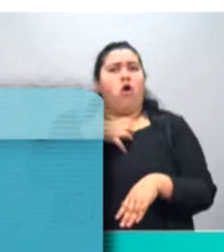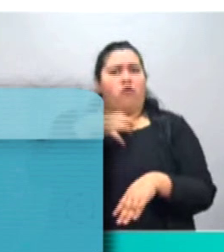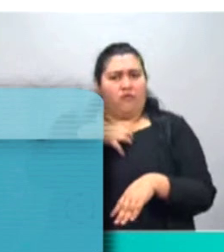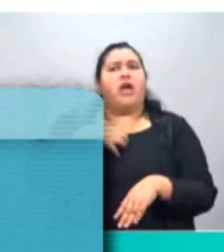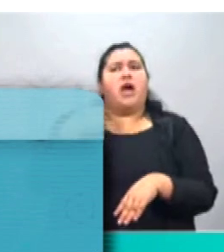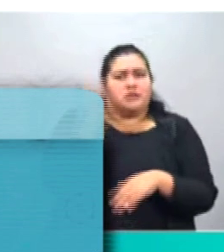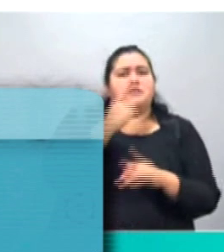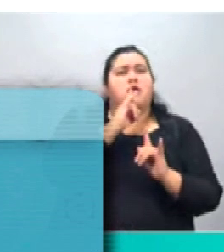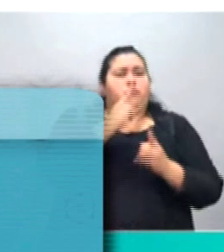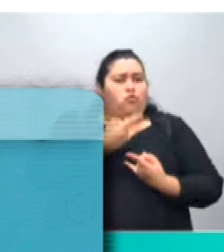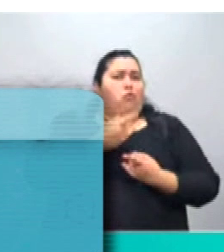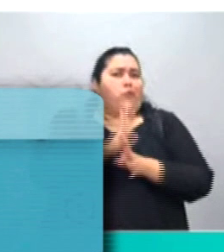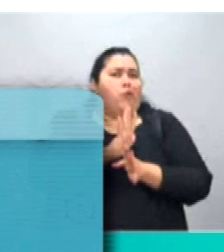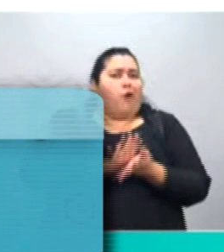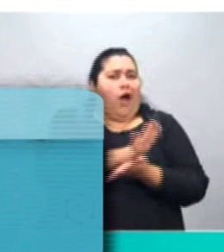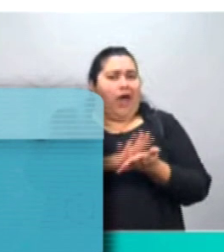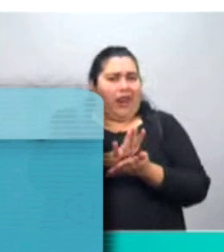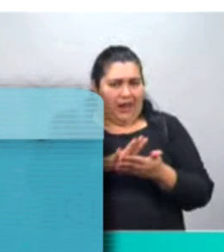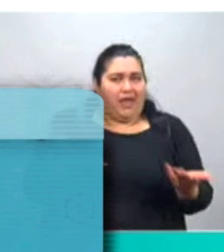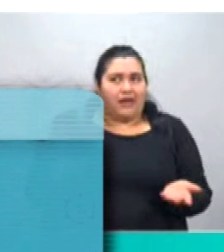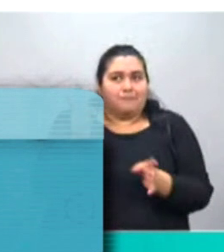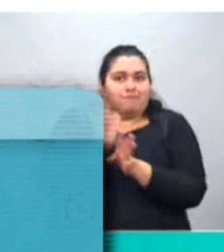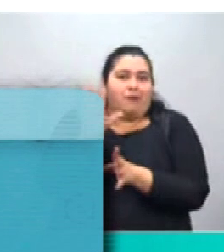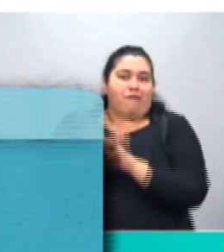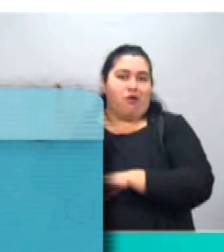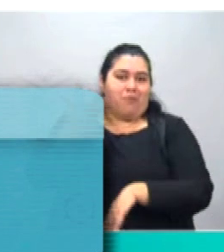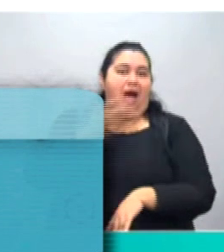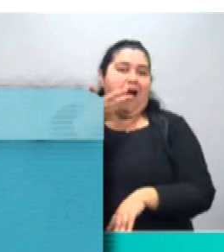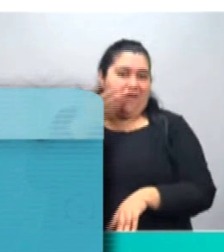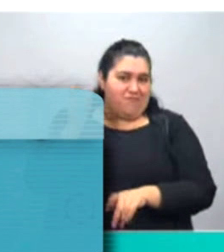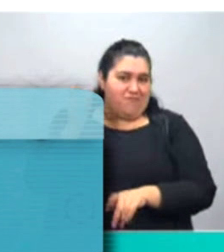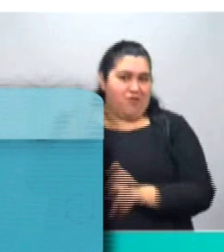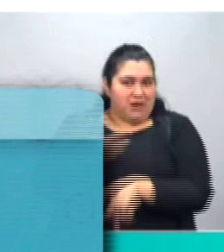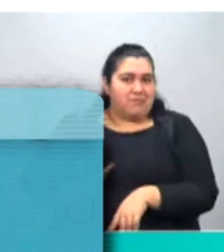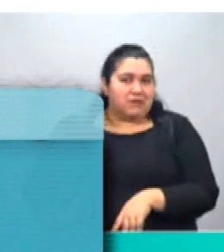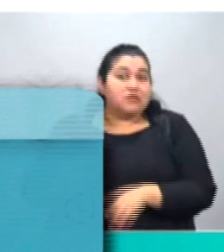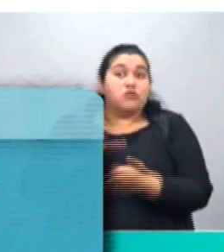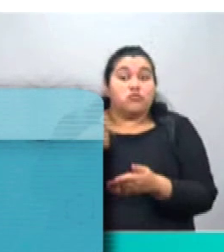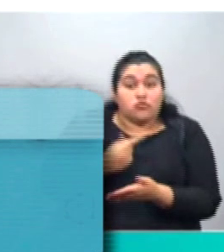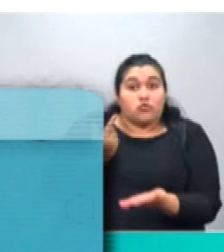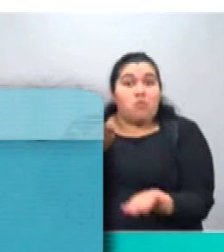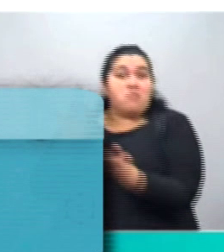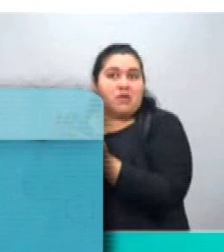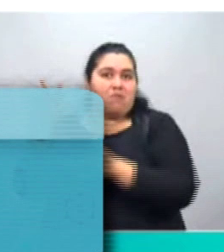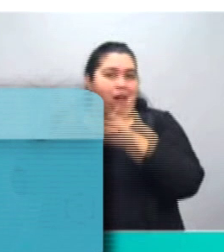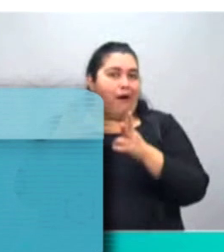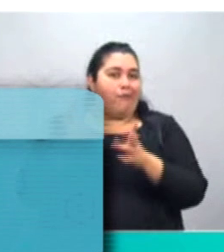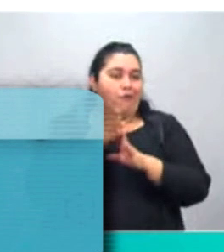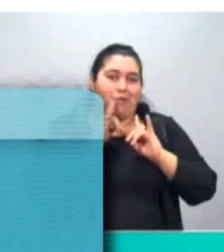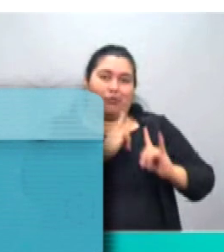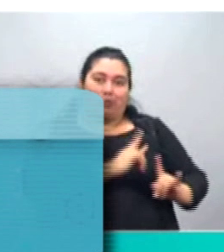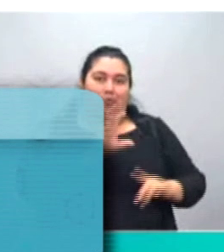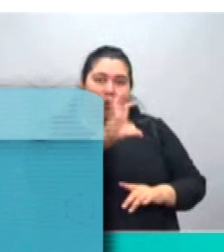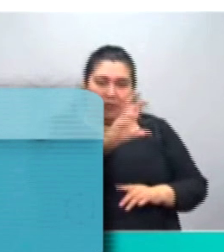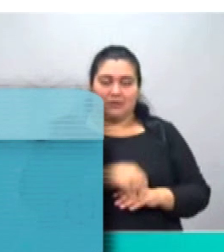íbamos a arreglar con lo que teníamos. Ese es el tono del presidente hacia las necesidades de los bonaerenses y después, bueno,